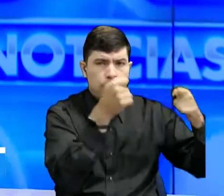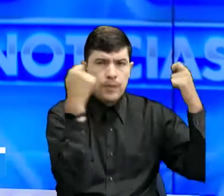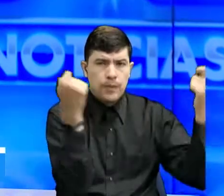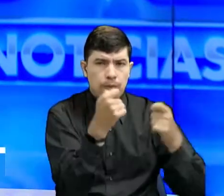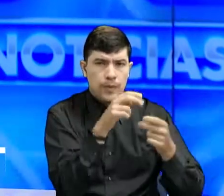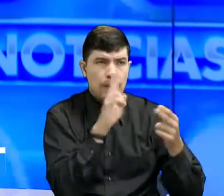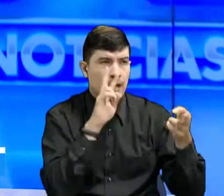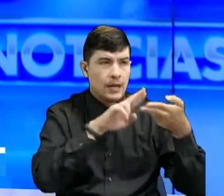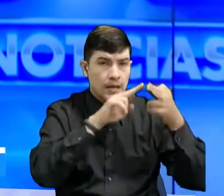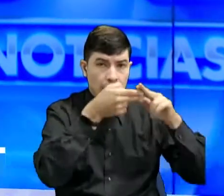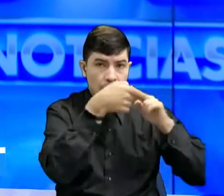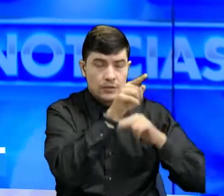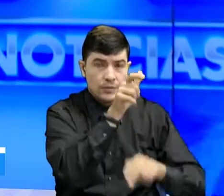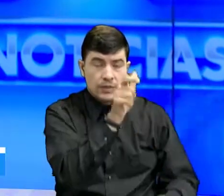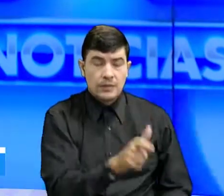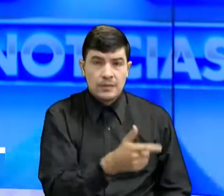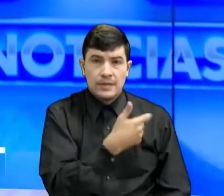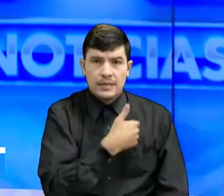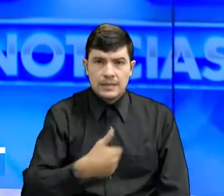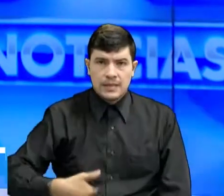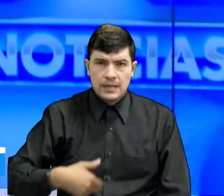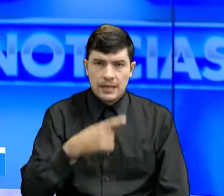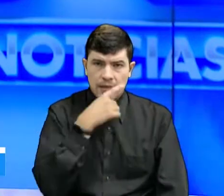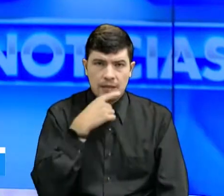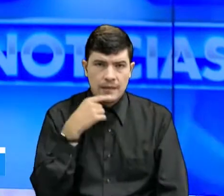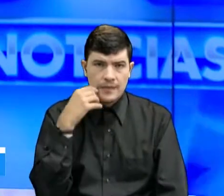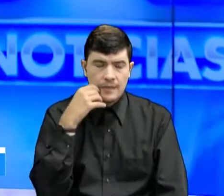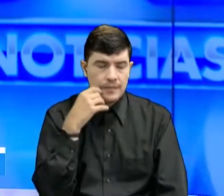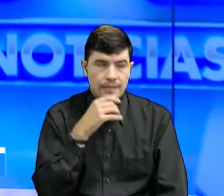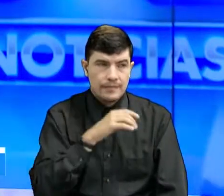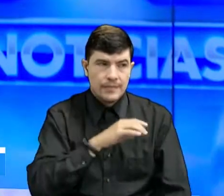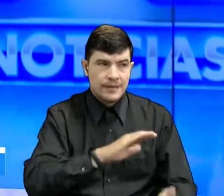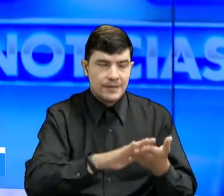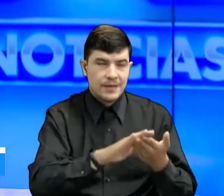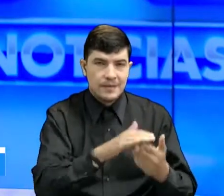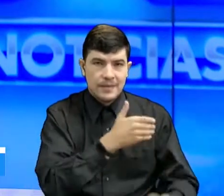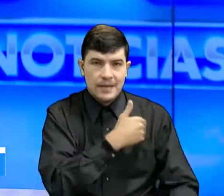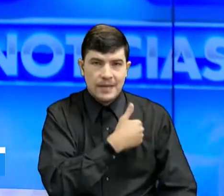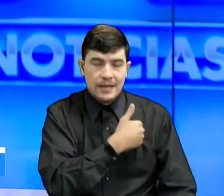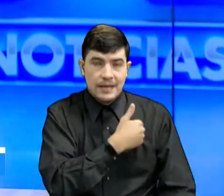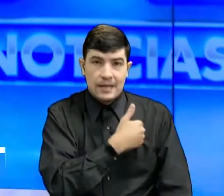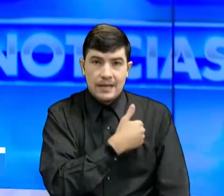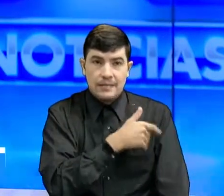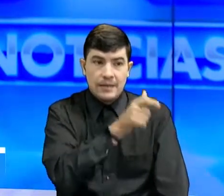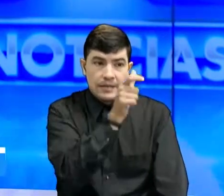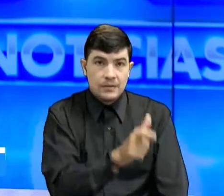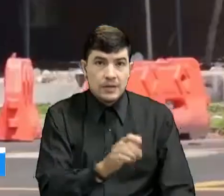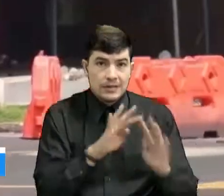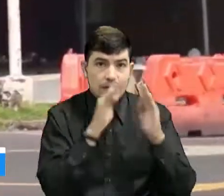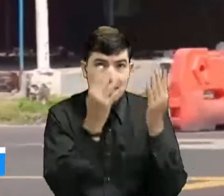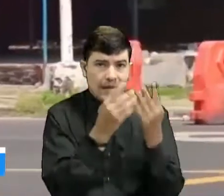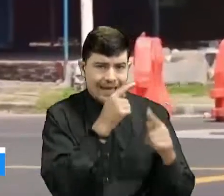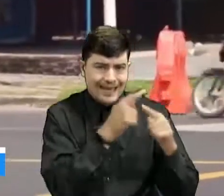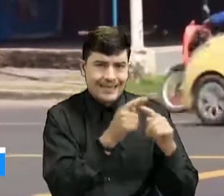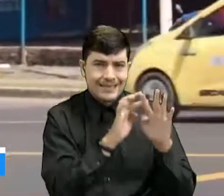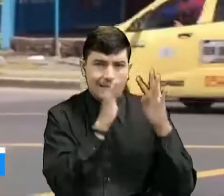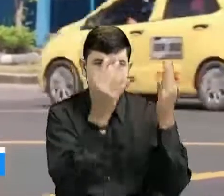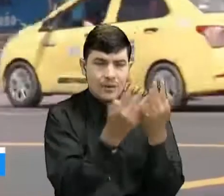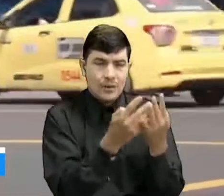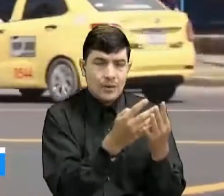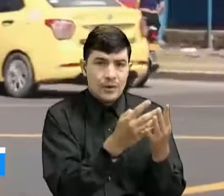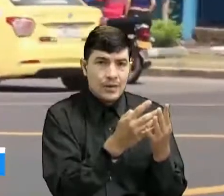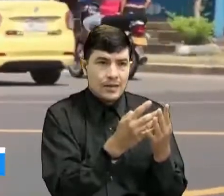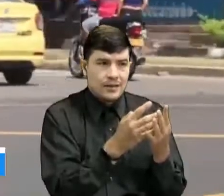aseguran que es el rechazo a las acciones tomadas en beneficio de unos pocos y no pensando en los trabajadores los habitantes en